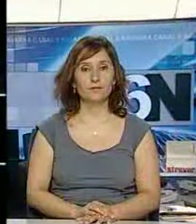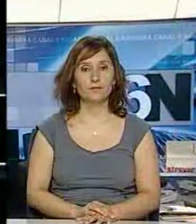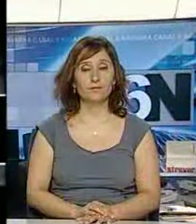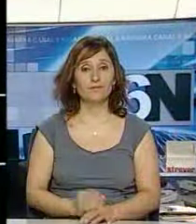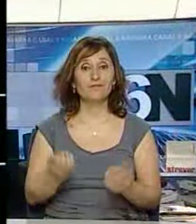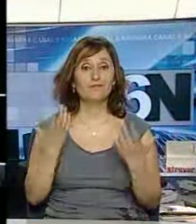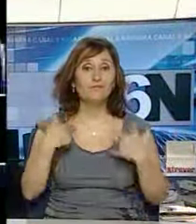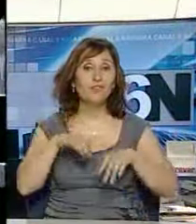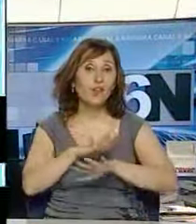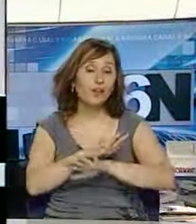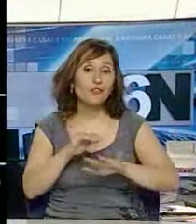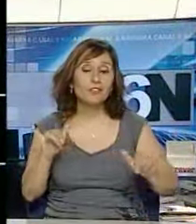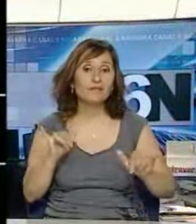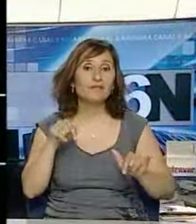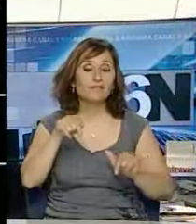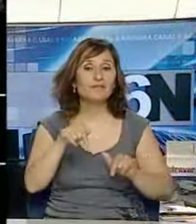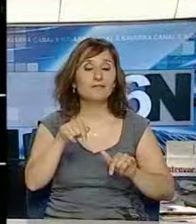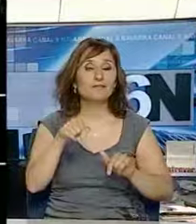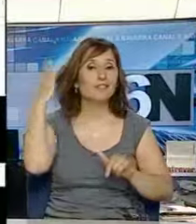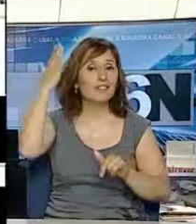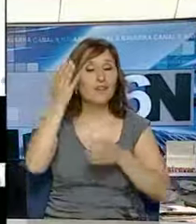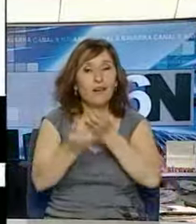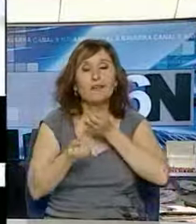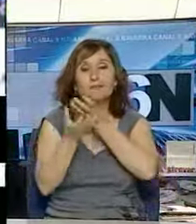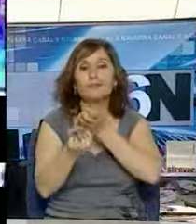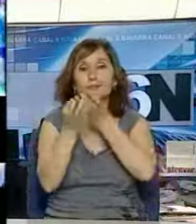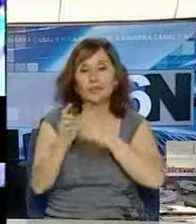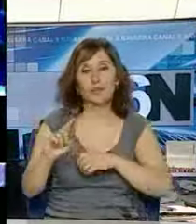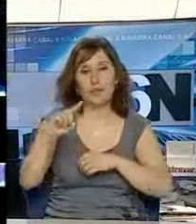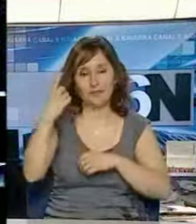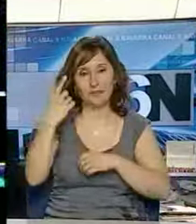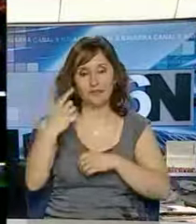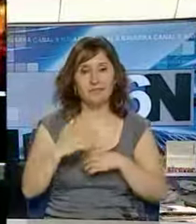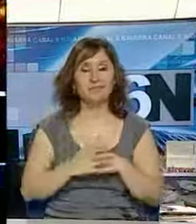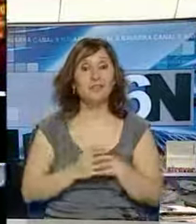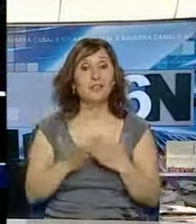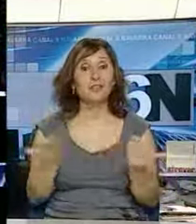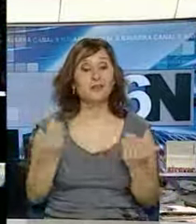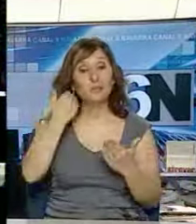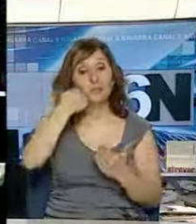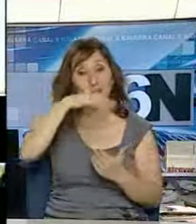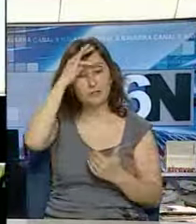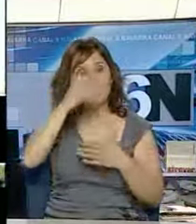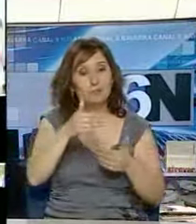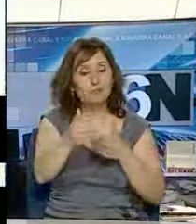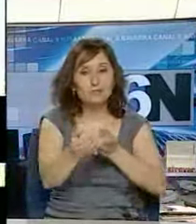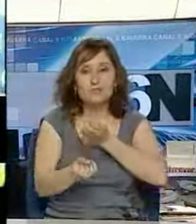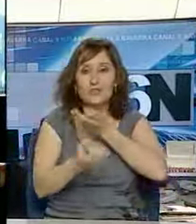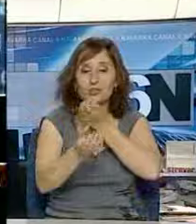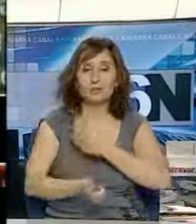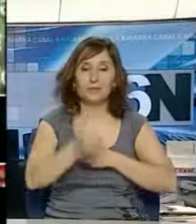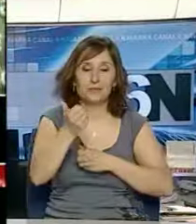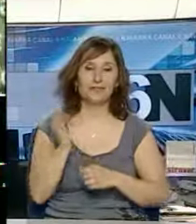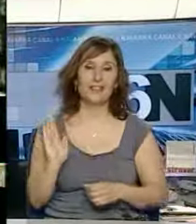Aquí terminamos. Esto ha sido lo más importante que ha ocurrido en nuestra comunidad en los últimos siete días. Volvemos el próximo fin de semana